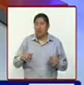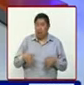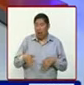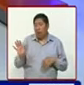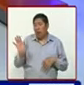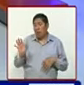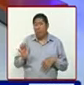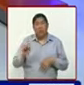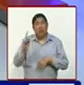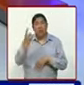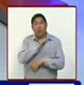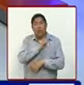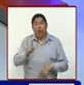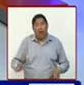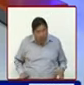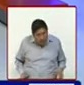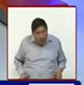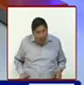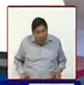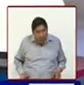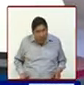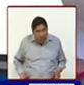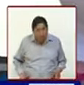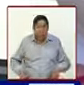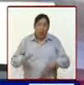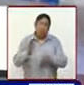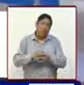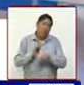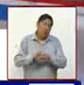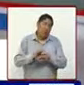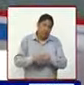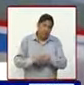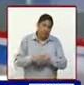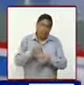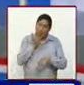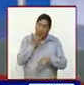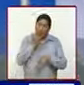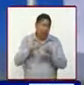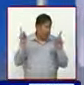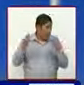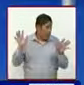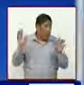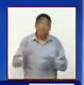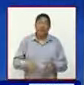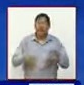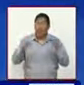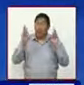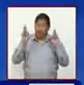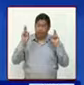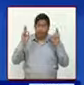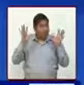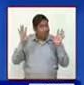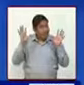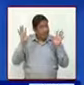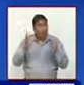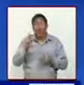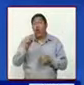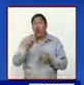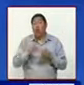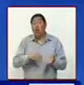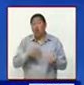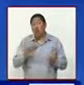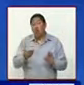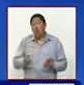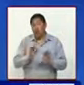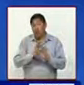va a ocupar de todo la alcaldía. Claro, por lo menos alertarles. Queremos la voz, ¿no?, de alerta. Alertarles, sí. Pero bueno, afortunadamente no se perdieron